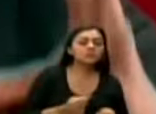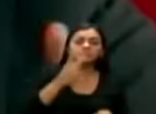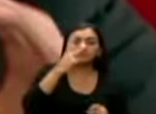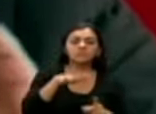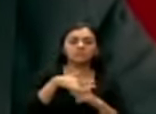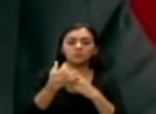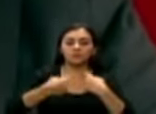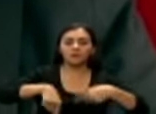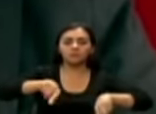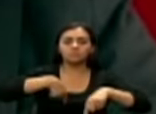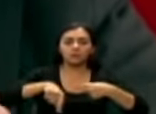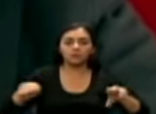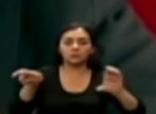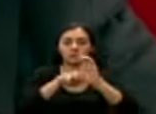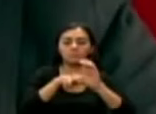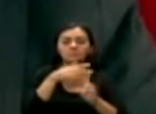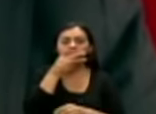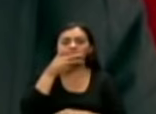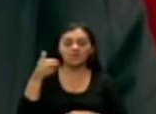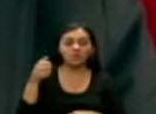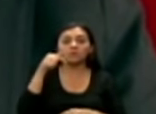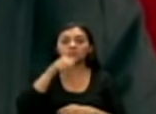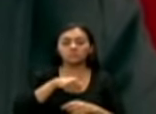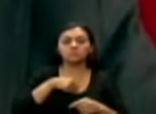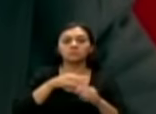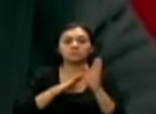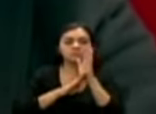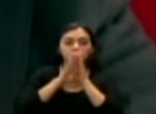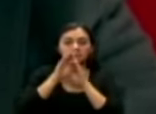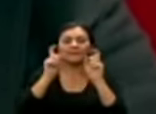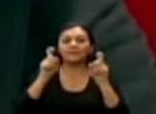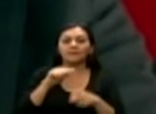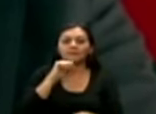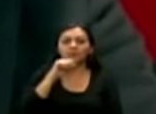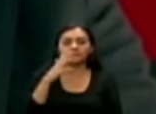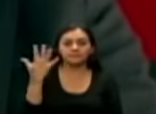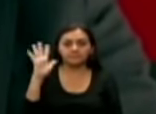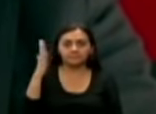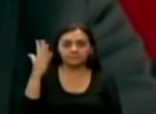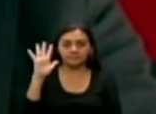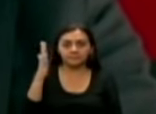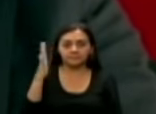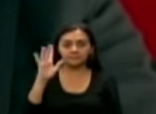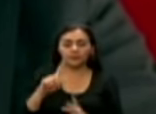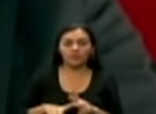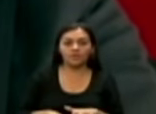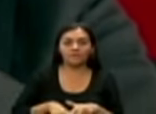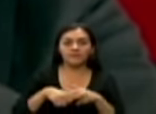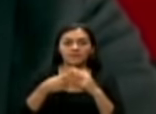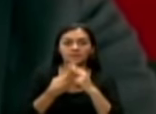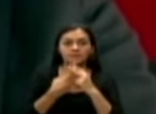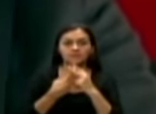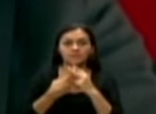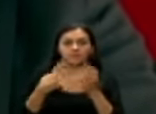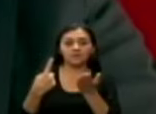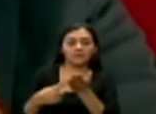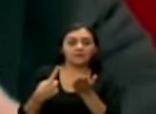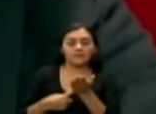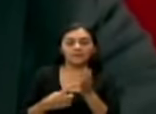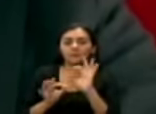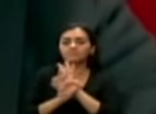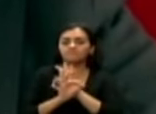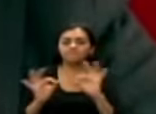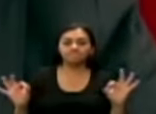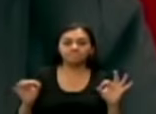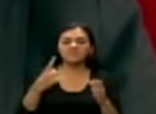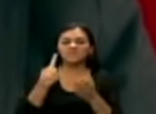buen transporte público, y me parece que los sectores progresistas todavía no han iniciado siquiera el debate de qué